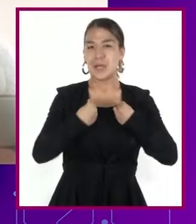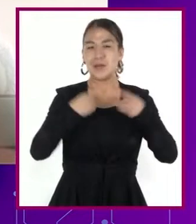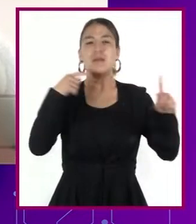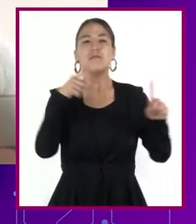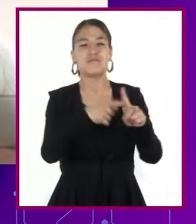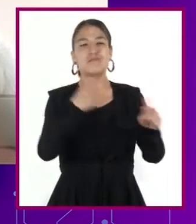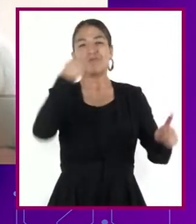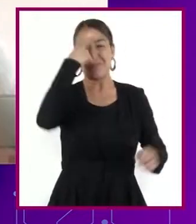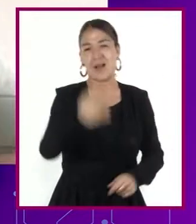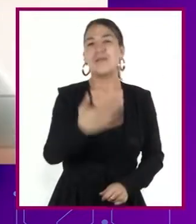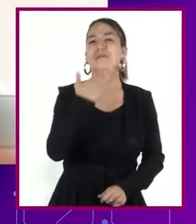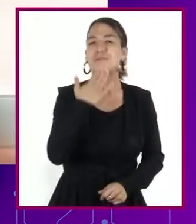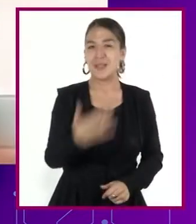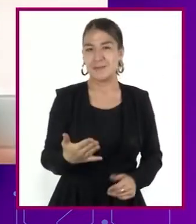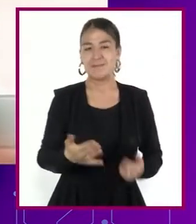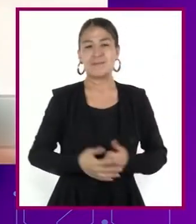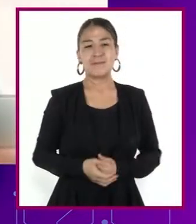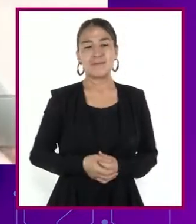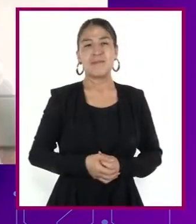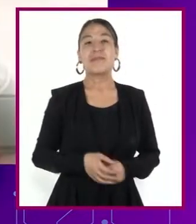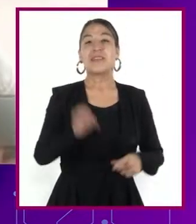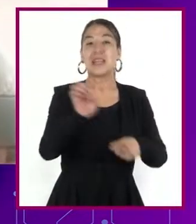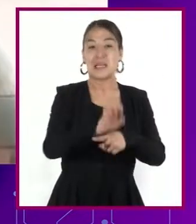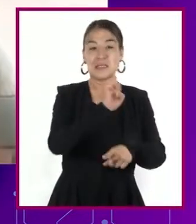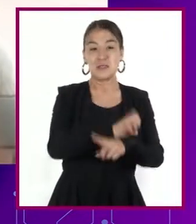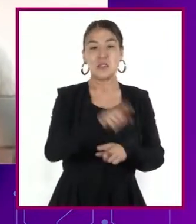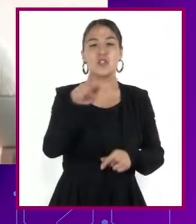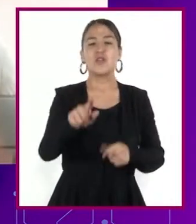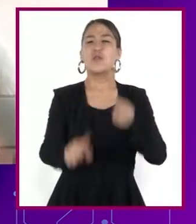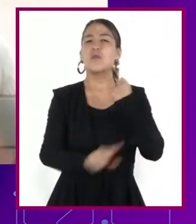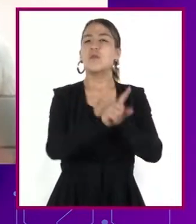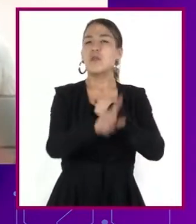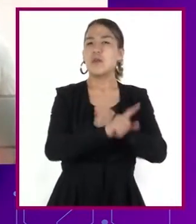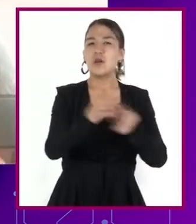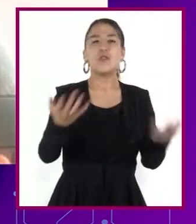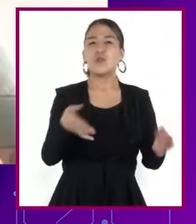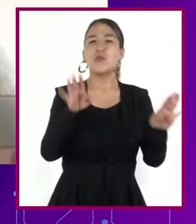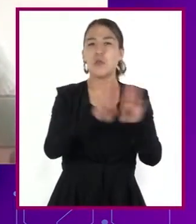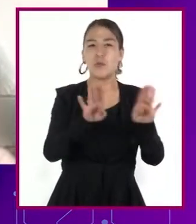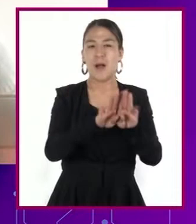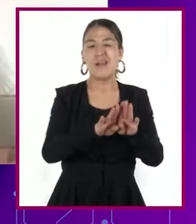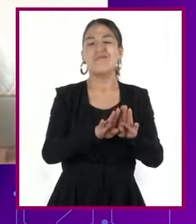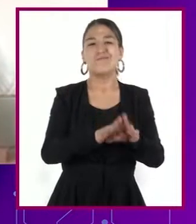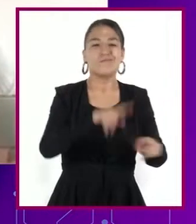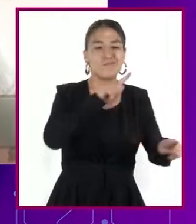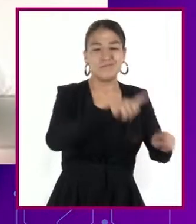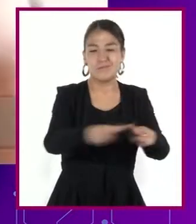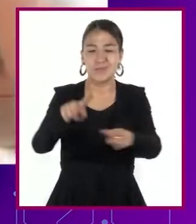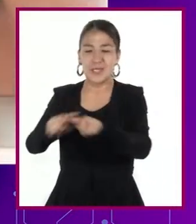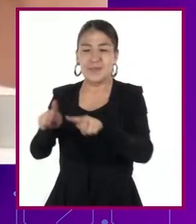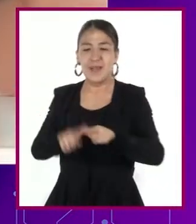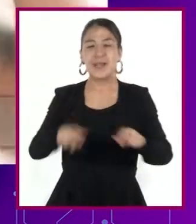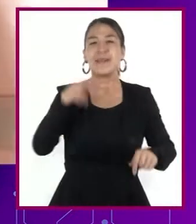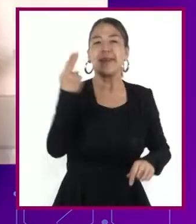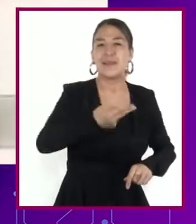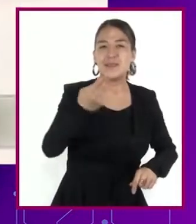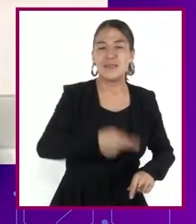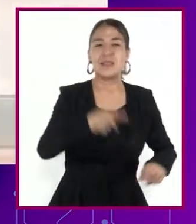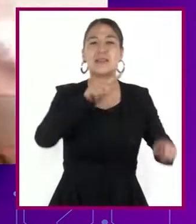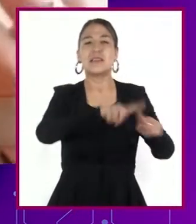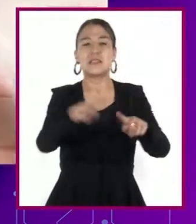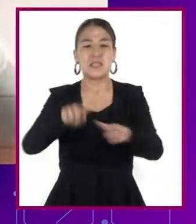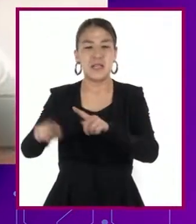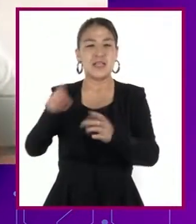condiciones de bienestar. Entonces, los conflictos nacen a partir de las diferencias. Tenemos diferentes necesidades,